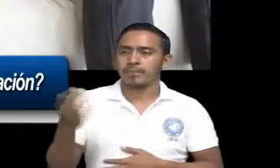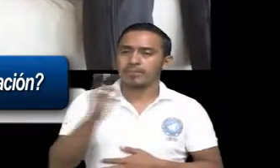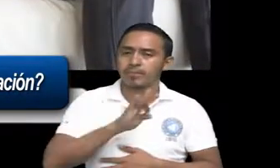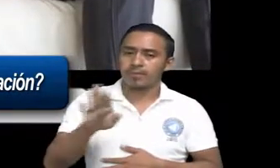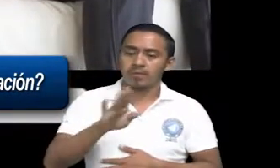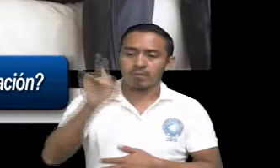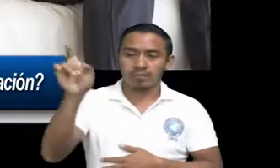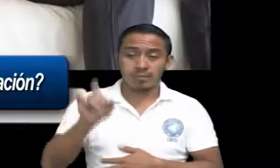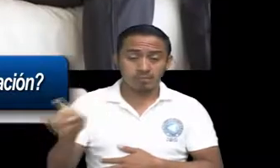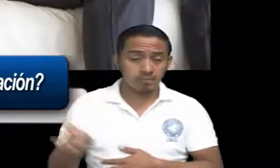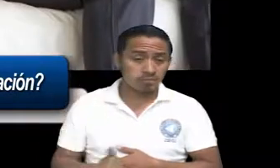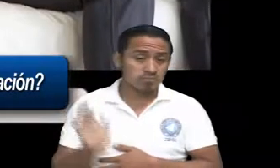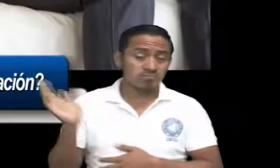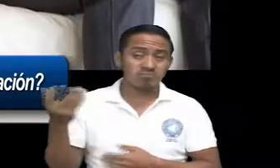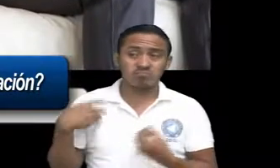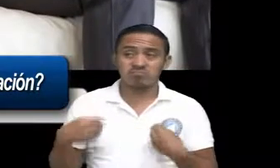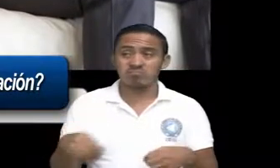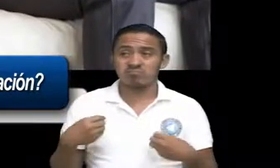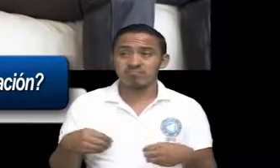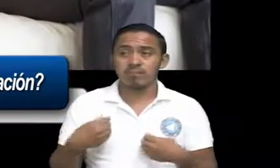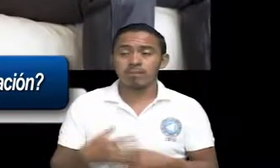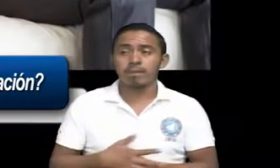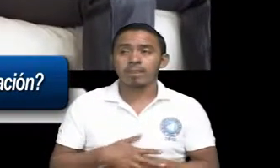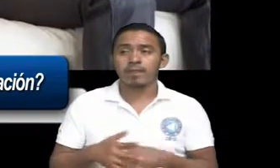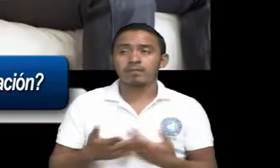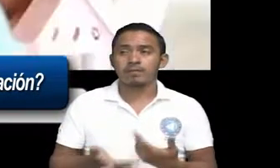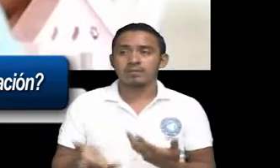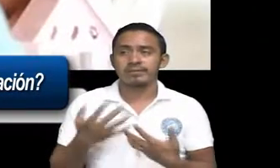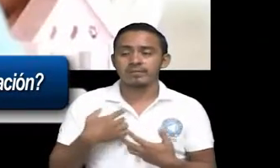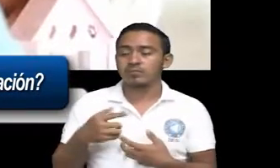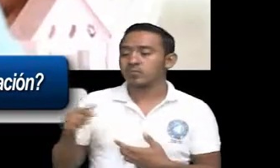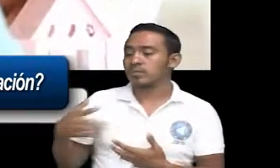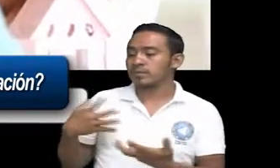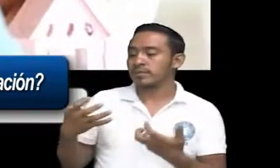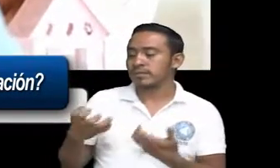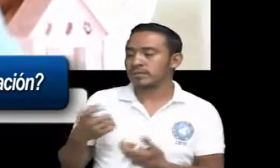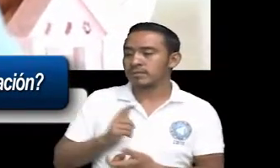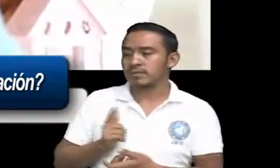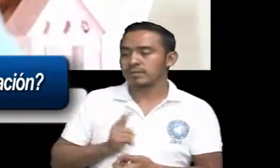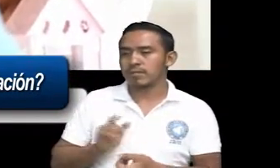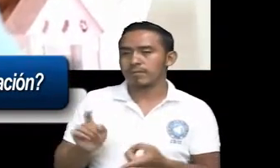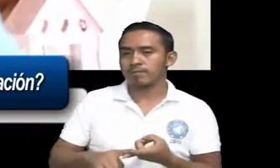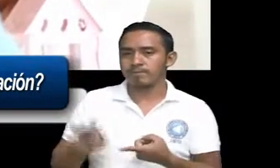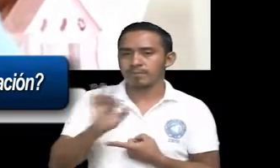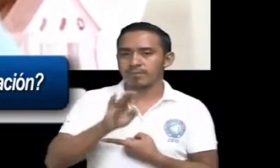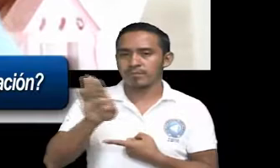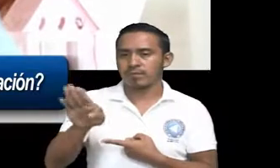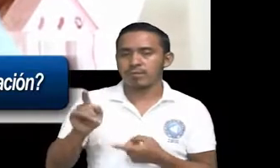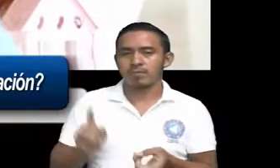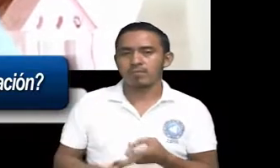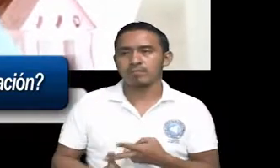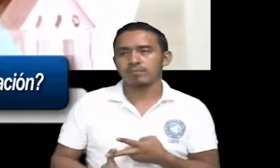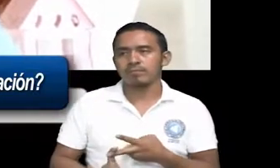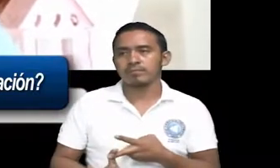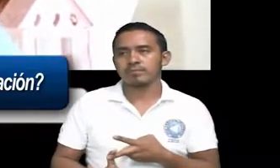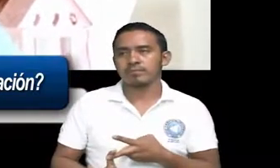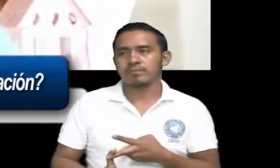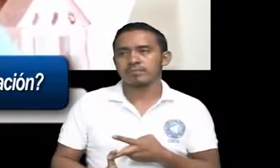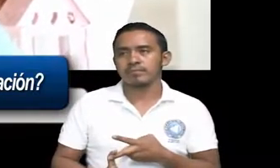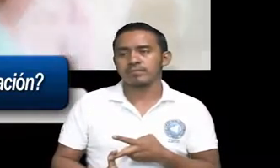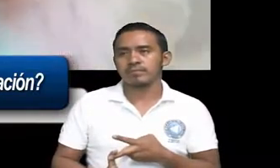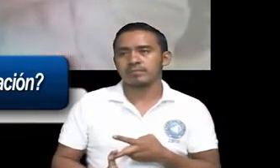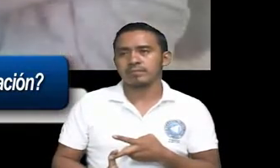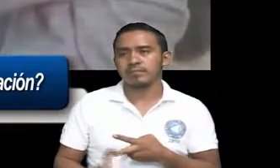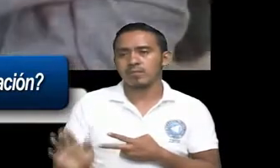obviamente, por ejemplo, la pareja quiere tener la clave del Facebook. Pero ¿qué otras